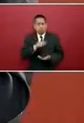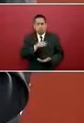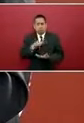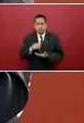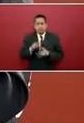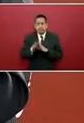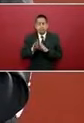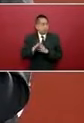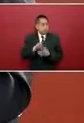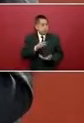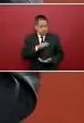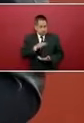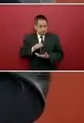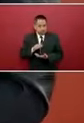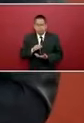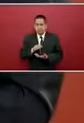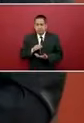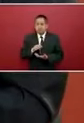cómo